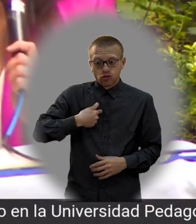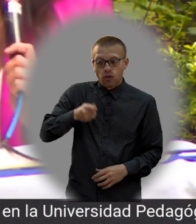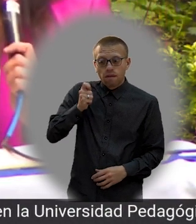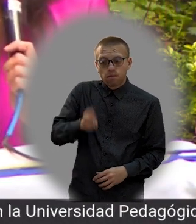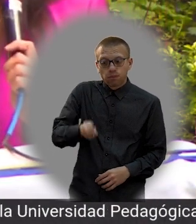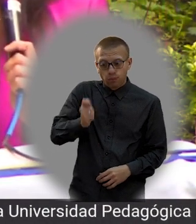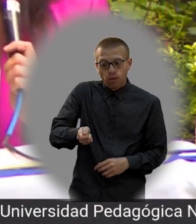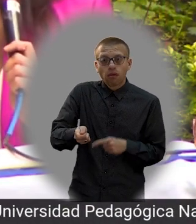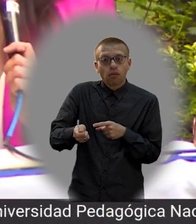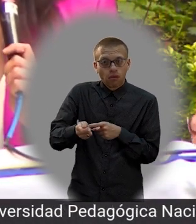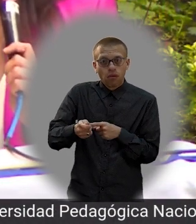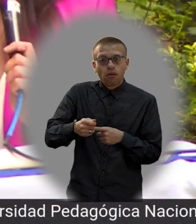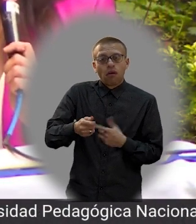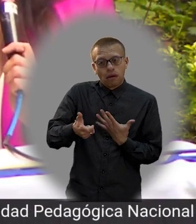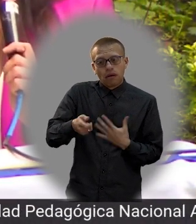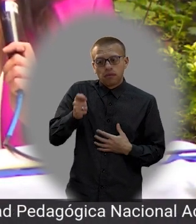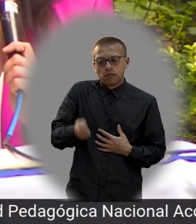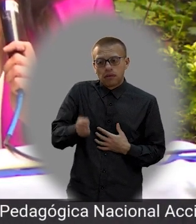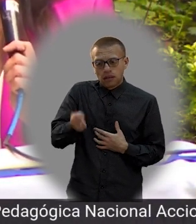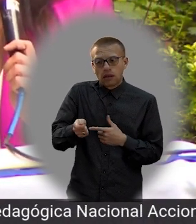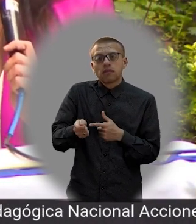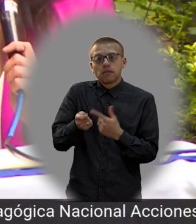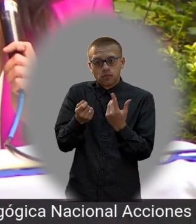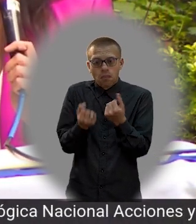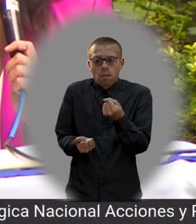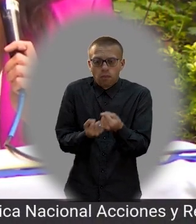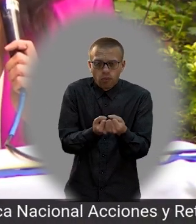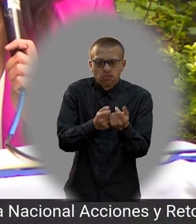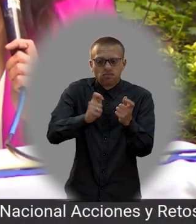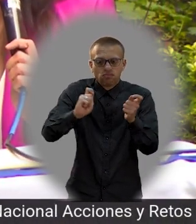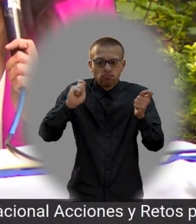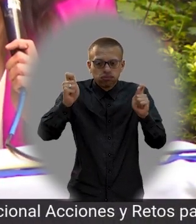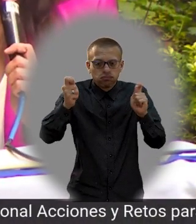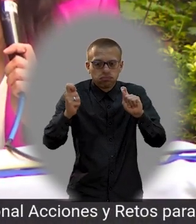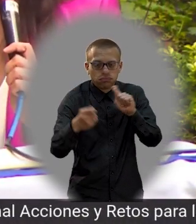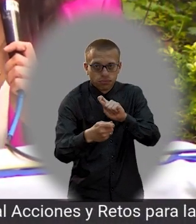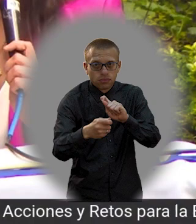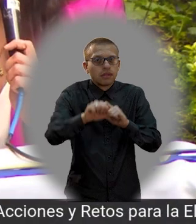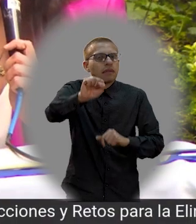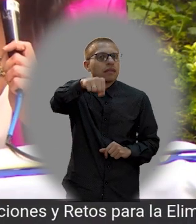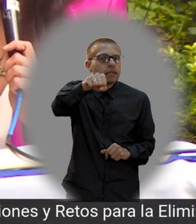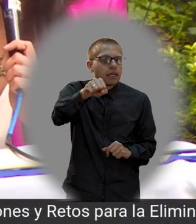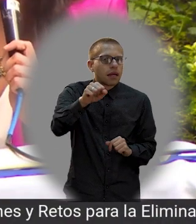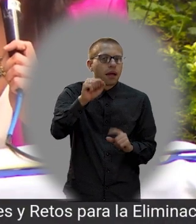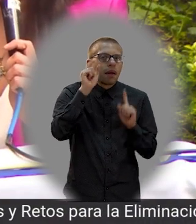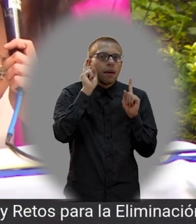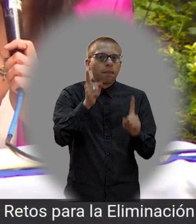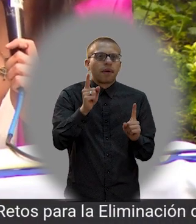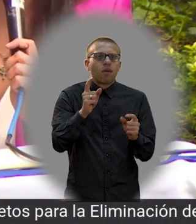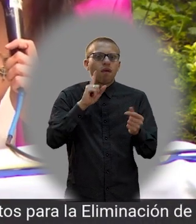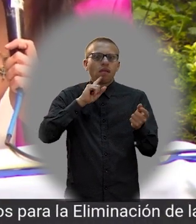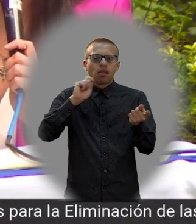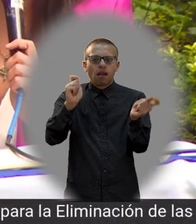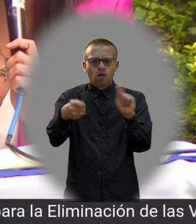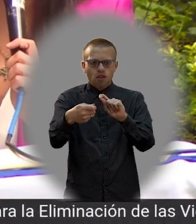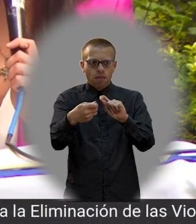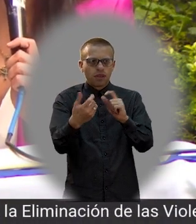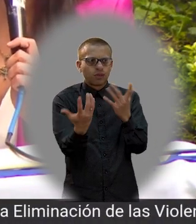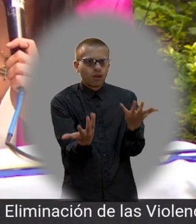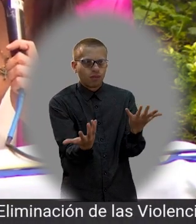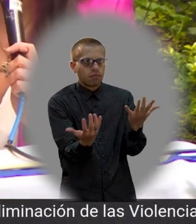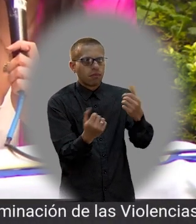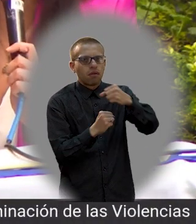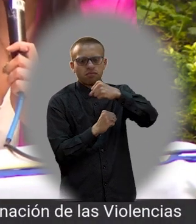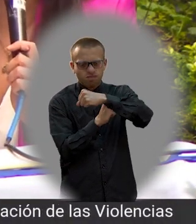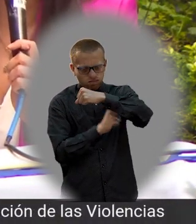derecho tiene un enorme potencial para acompañar transformaciones, pero esas transformaciones no pueden ocurrir en el vacío y no pueden ocurrir por sí mismas,